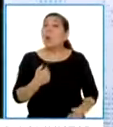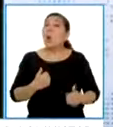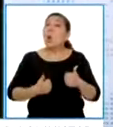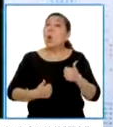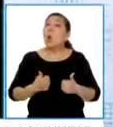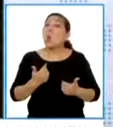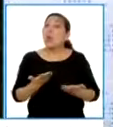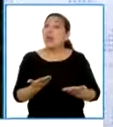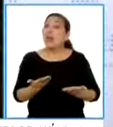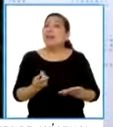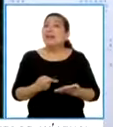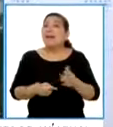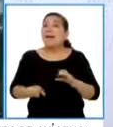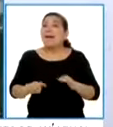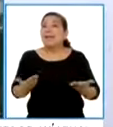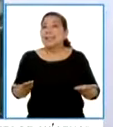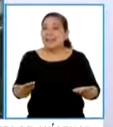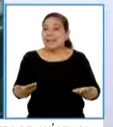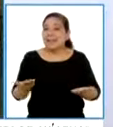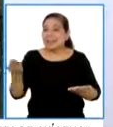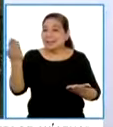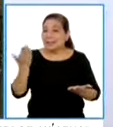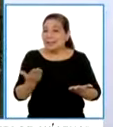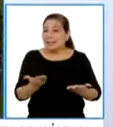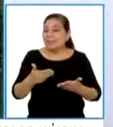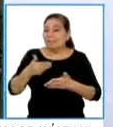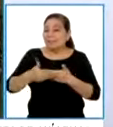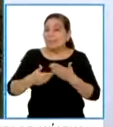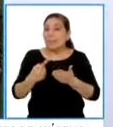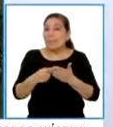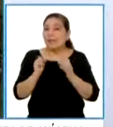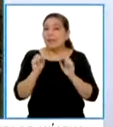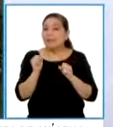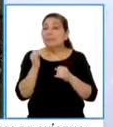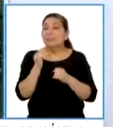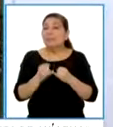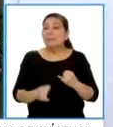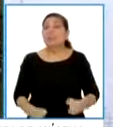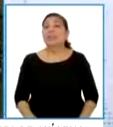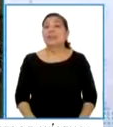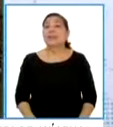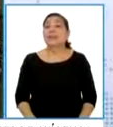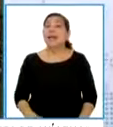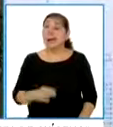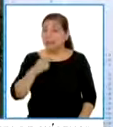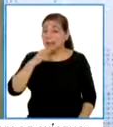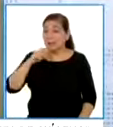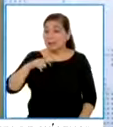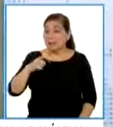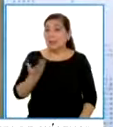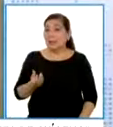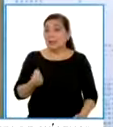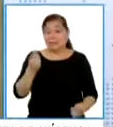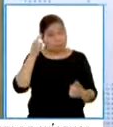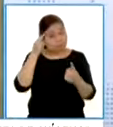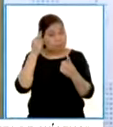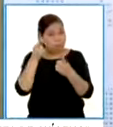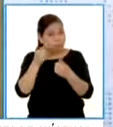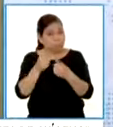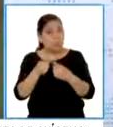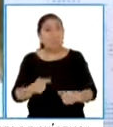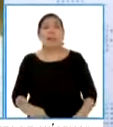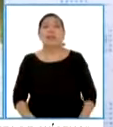son las acciones que se van a implementar para que se concrete. El país tiene que tener, como digo, objetivos, tiene